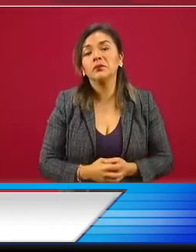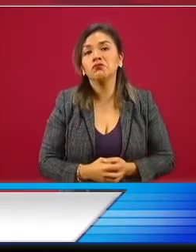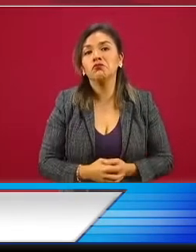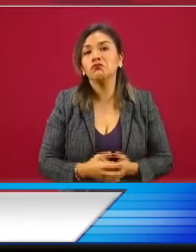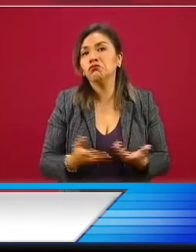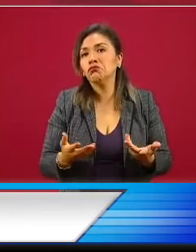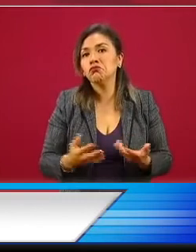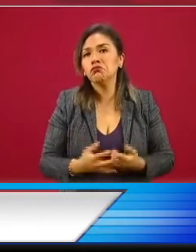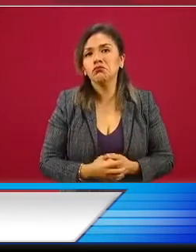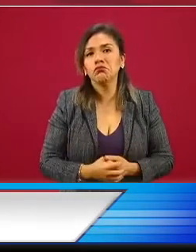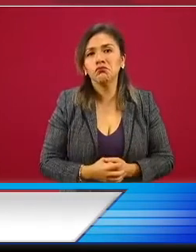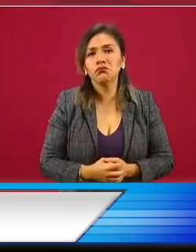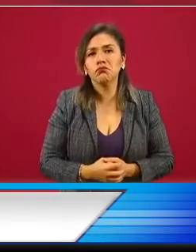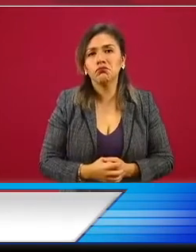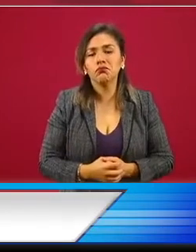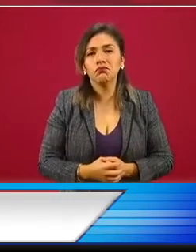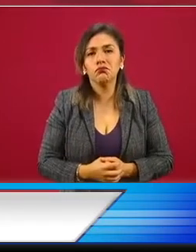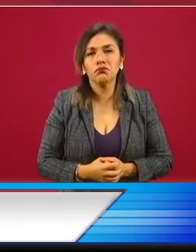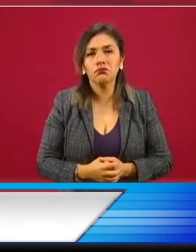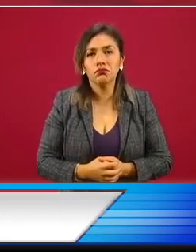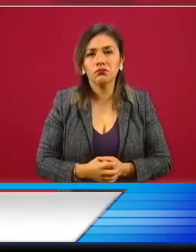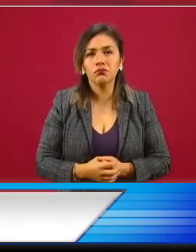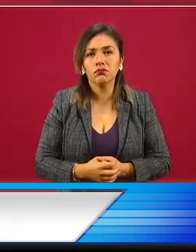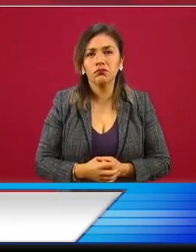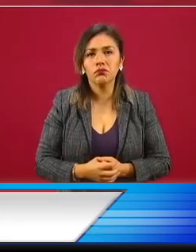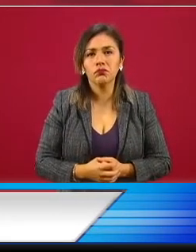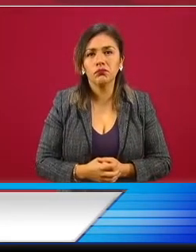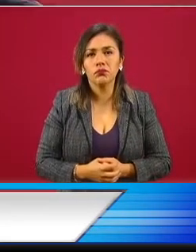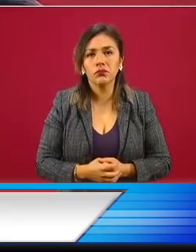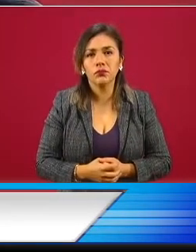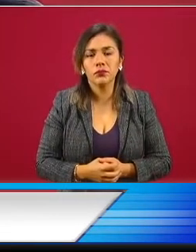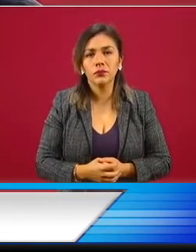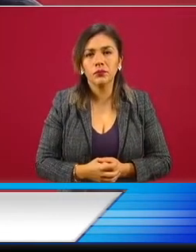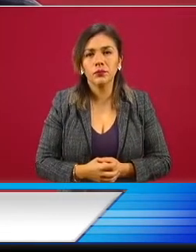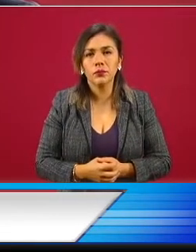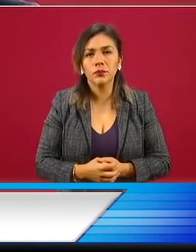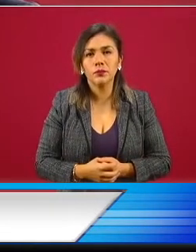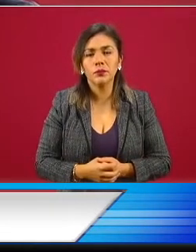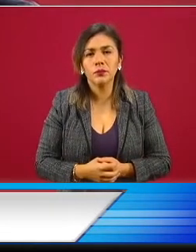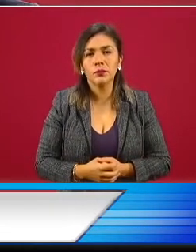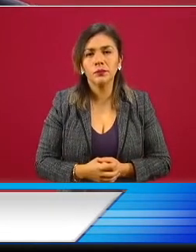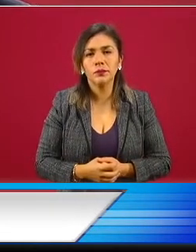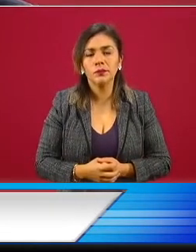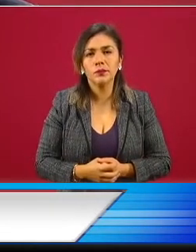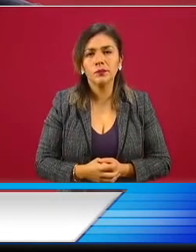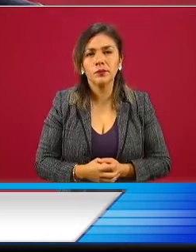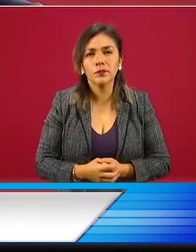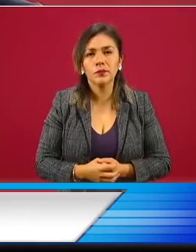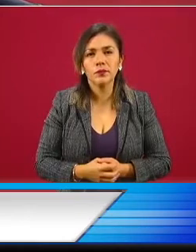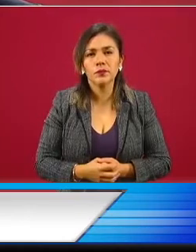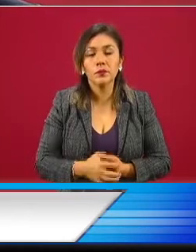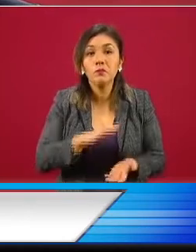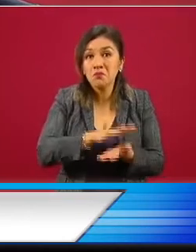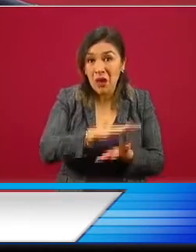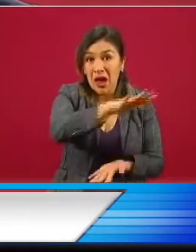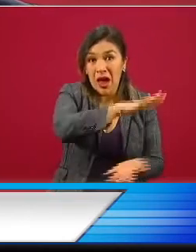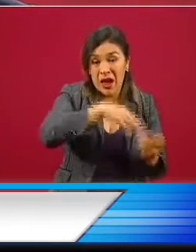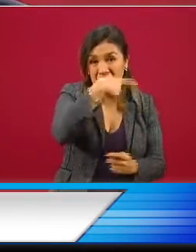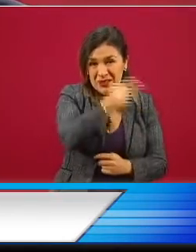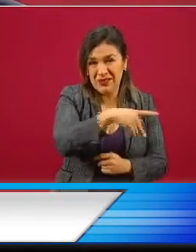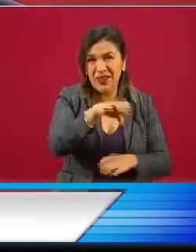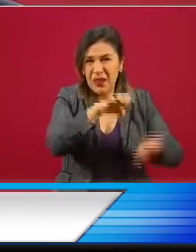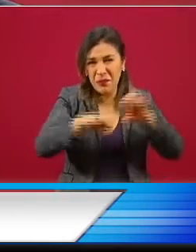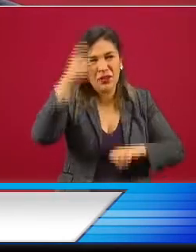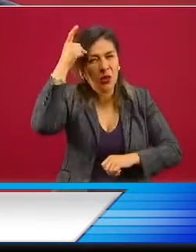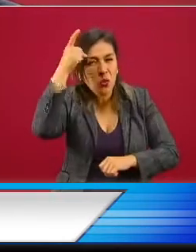el presidente pide a la gente ahorrar. Informa que se dispersará un promedio de 100,000 millones de pesos mensuales. Parte de estos recursos serán